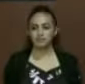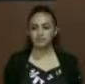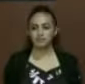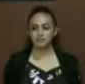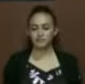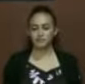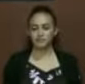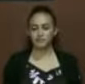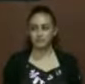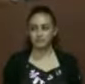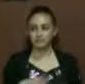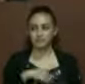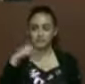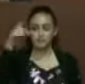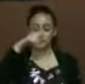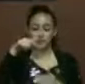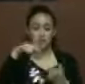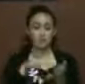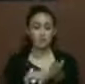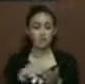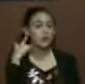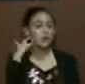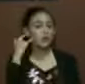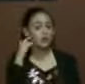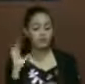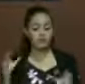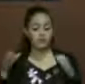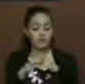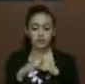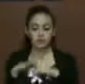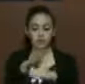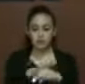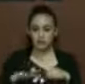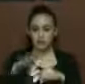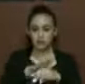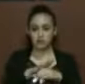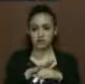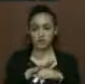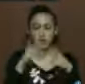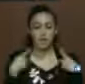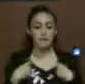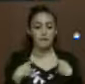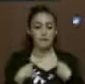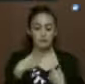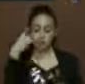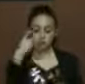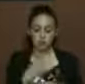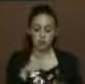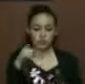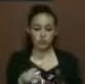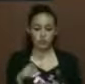incluso en California una comunidad literalmente de puros paisanos purépechas,